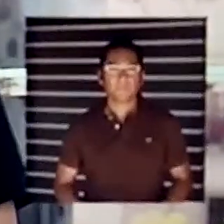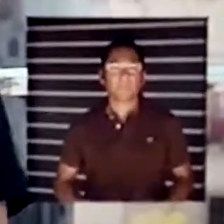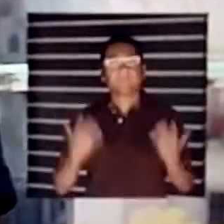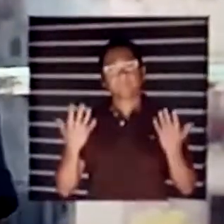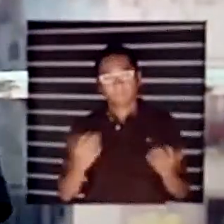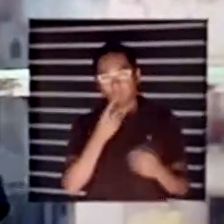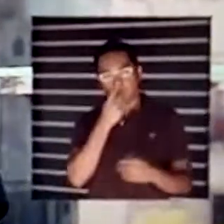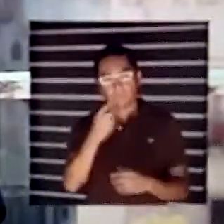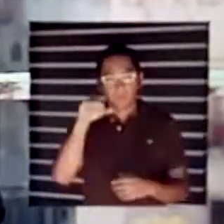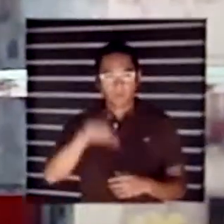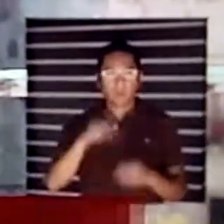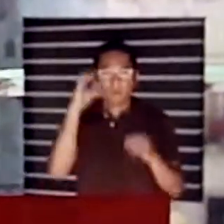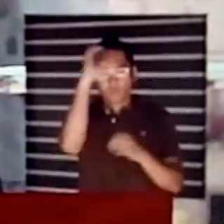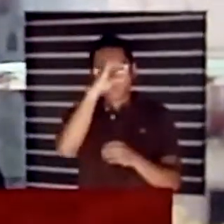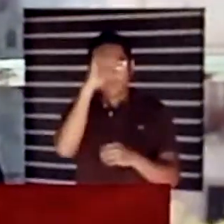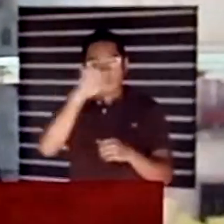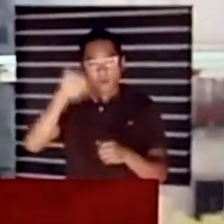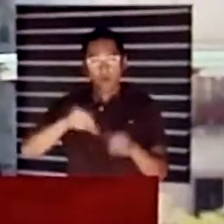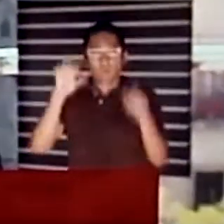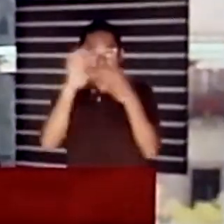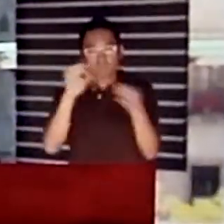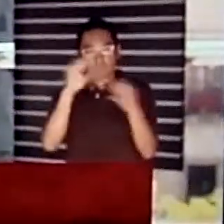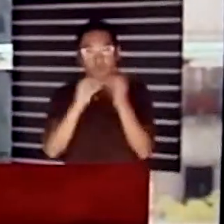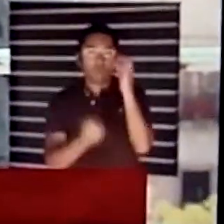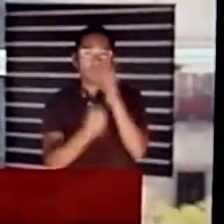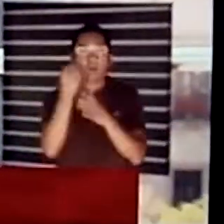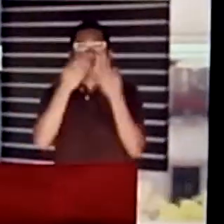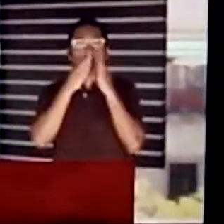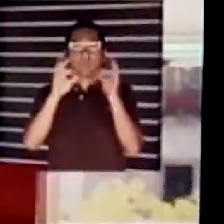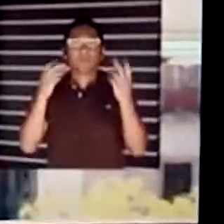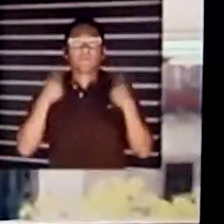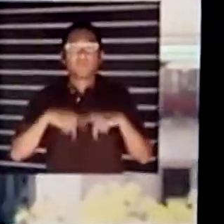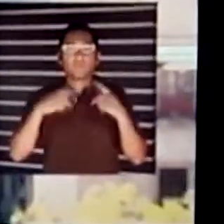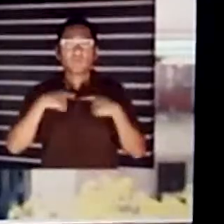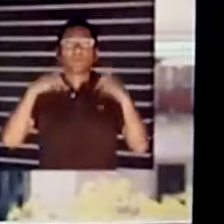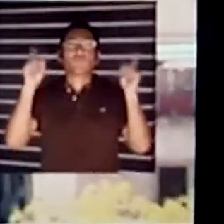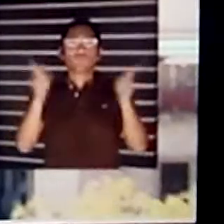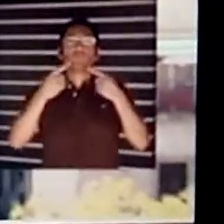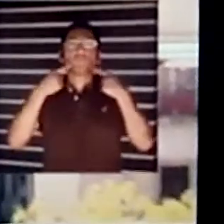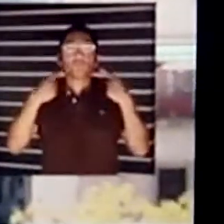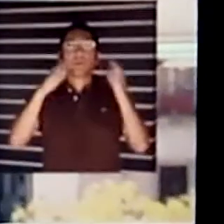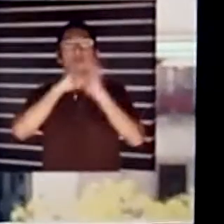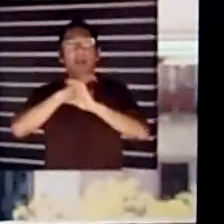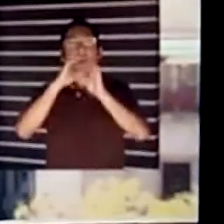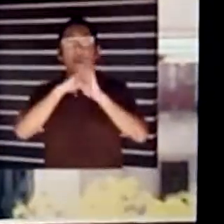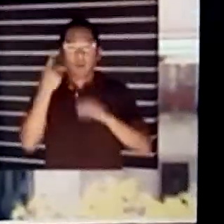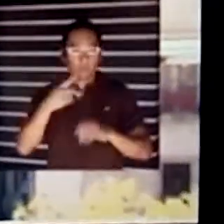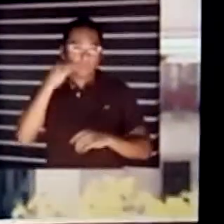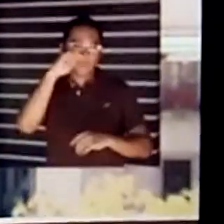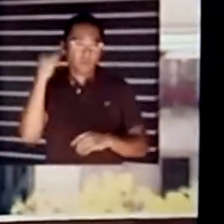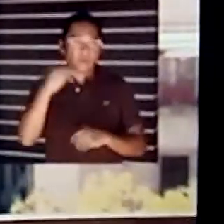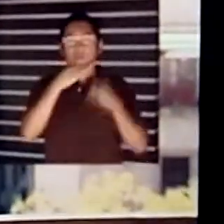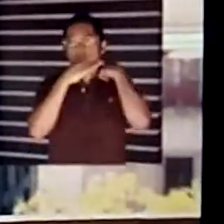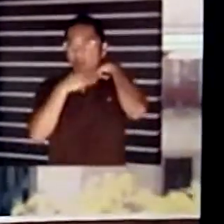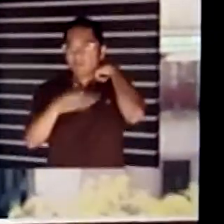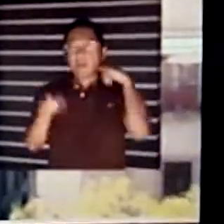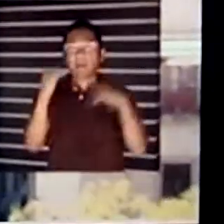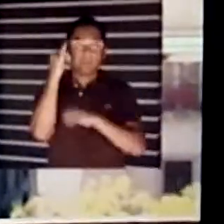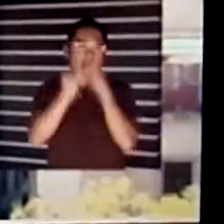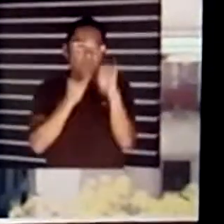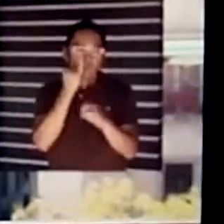Bueno, aquí está la cultura el día de hoy, una buena nueva para los intérpretes y músicos de Michoacán y es que el Festival Internacional de